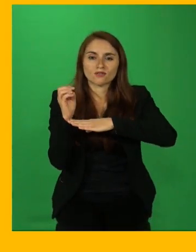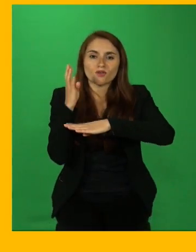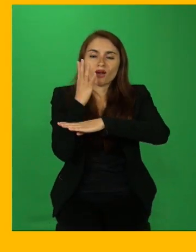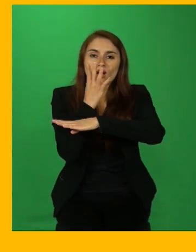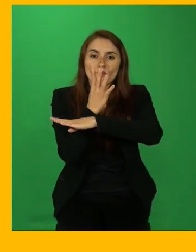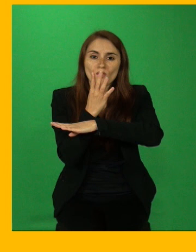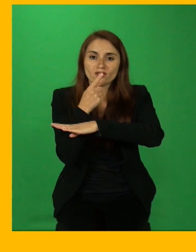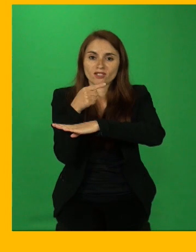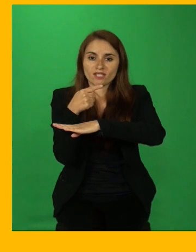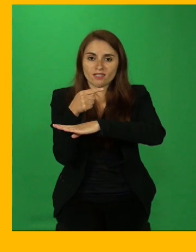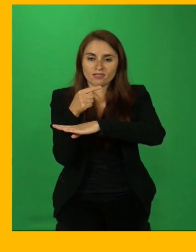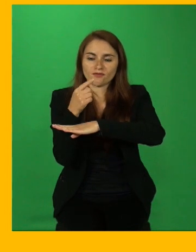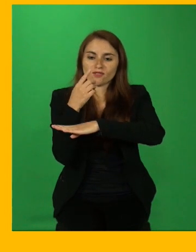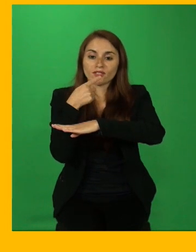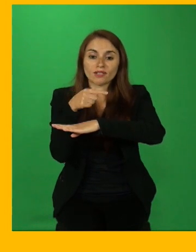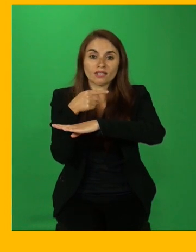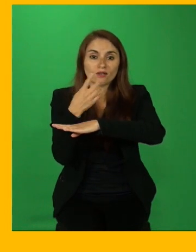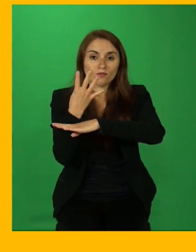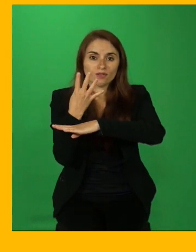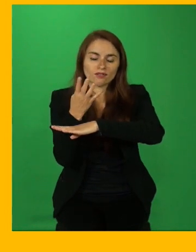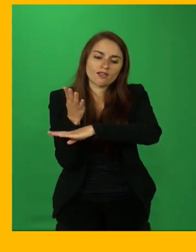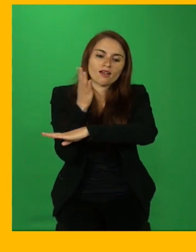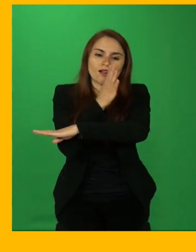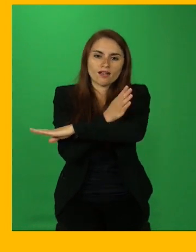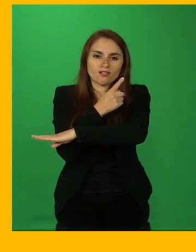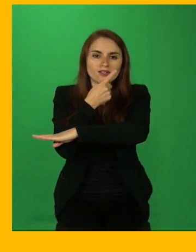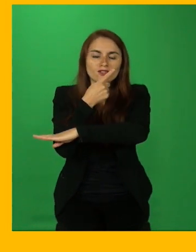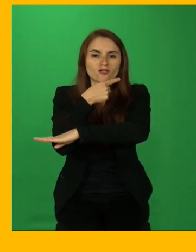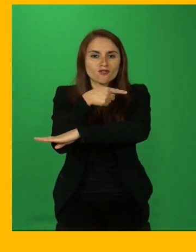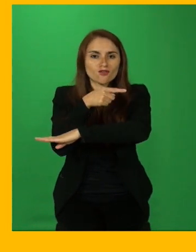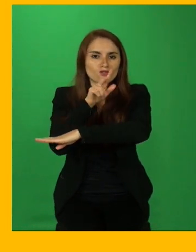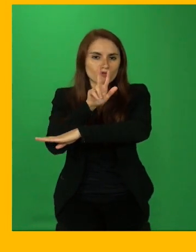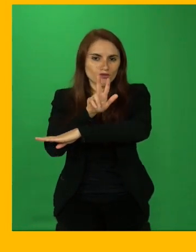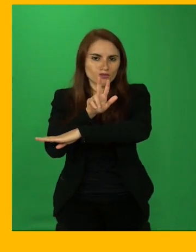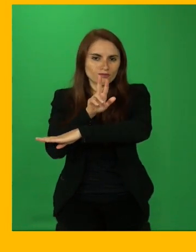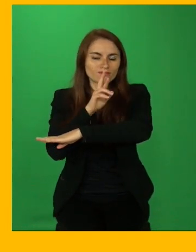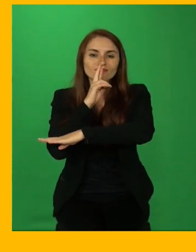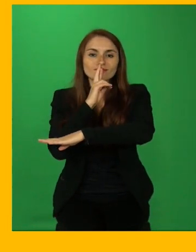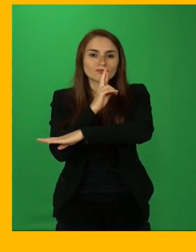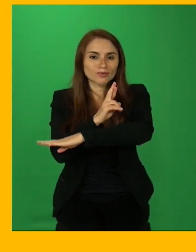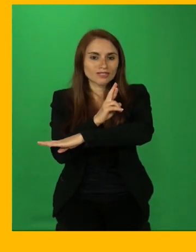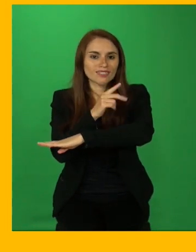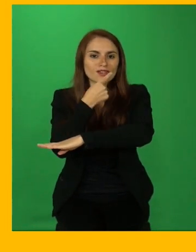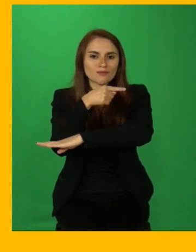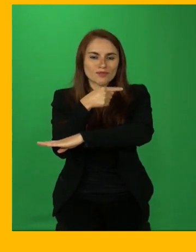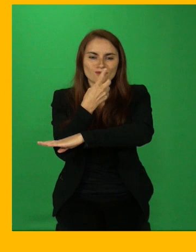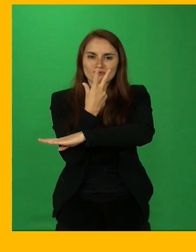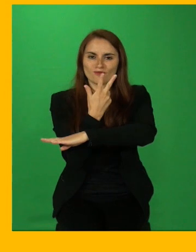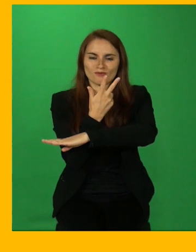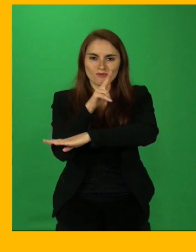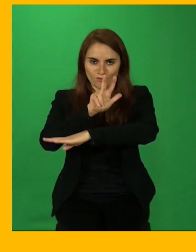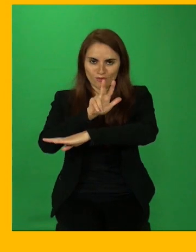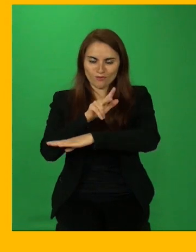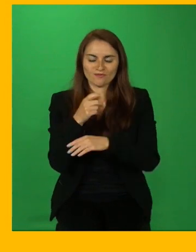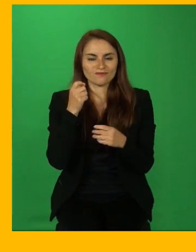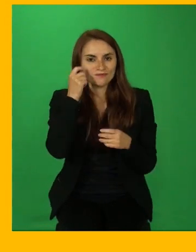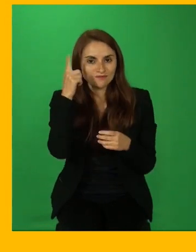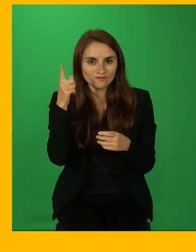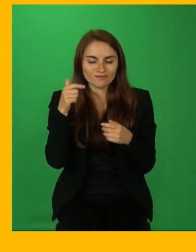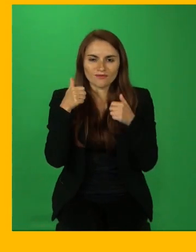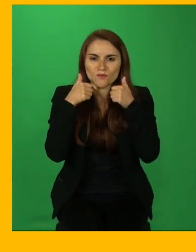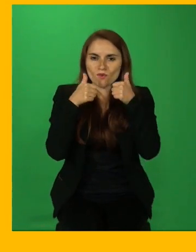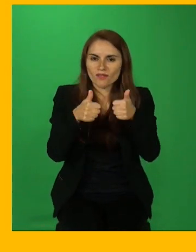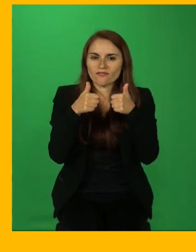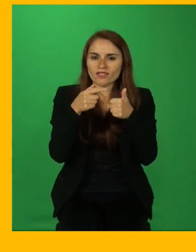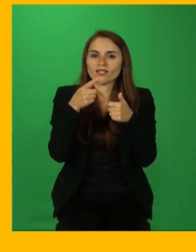y del 4 negativo al 8 negativo entonces nuestro resultado es 8 negativo te das cuenta ahora estás